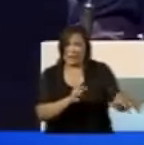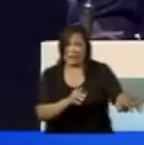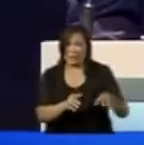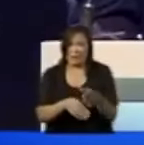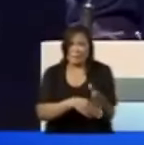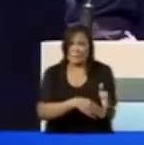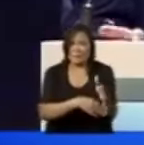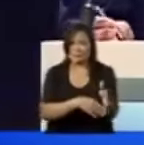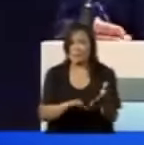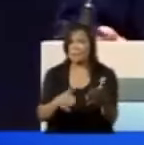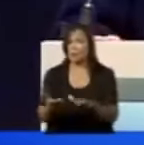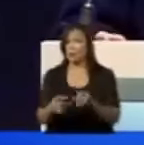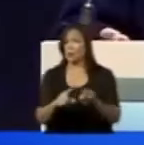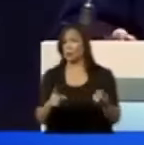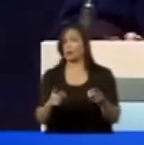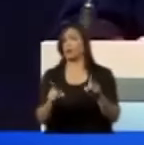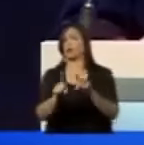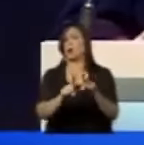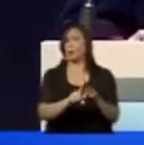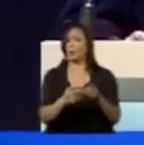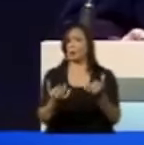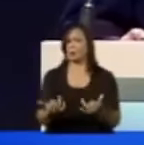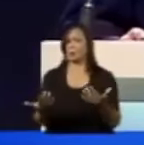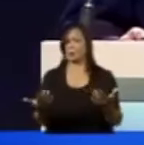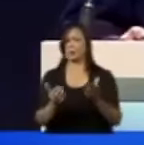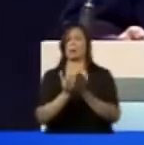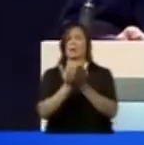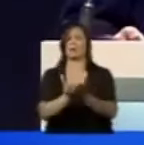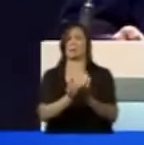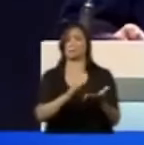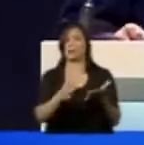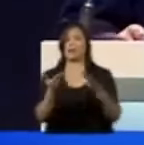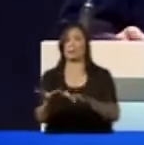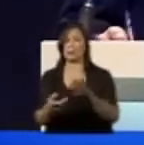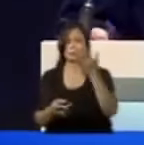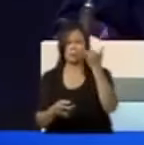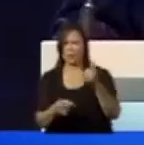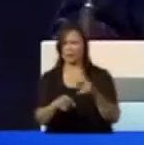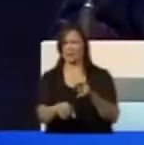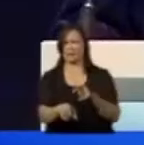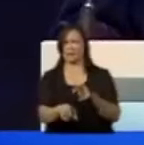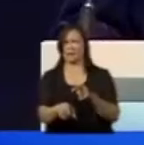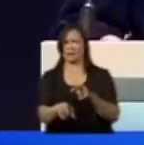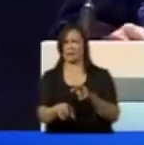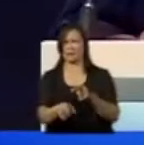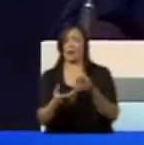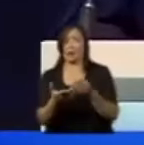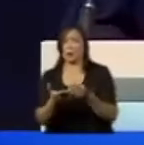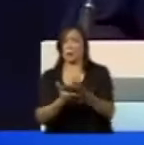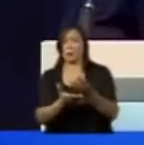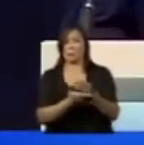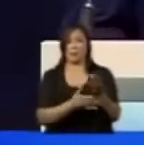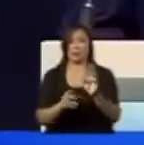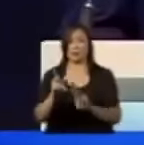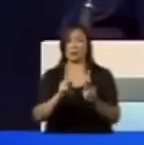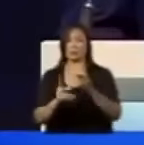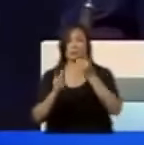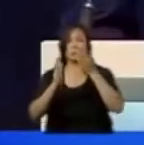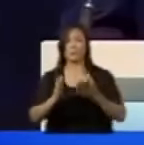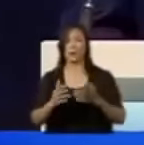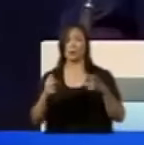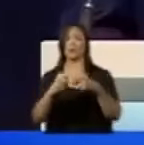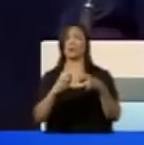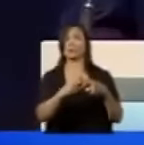fauna marina, y le han puesto inclusive la barcaza de la muerte? Por demás, comprando el pueblo dominicano